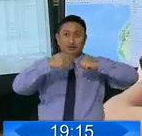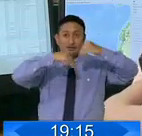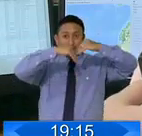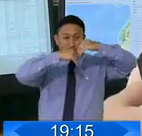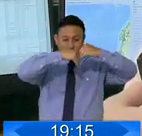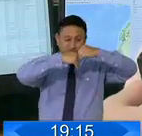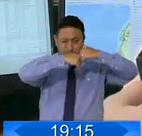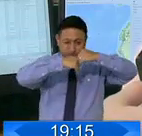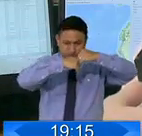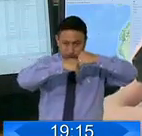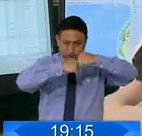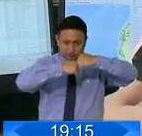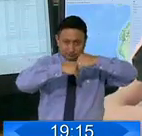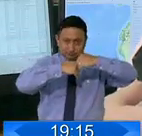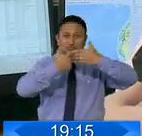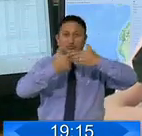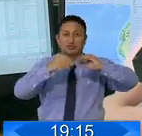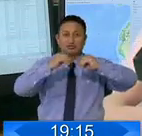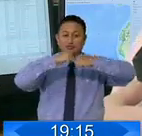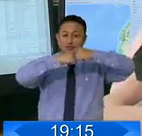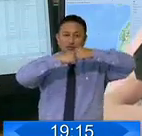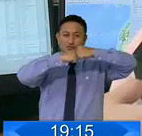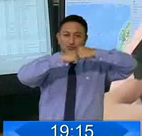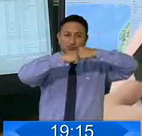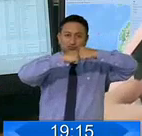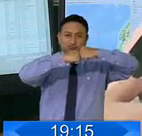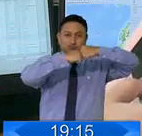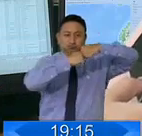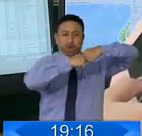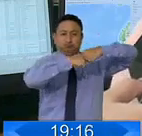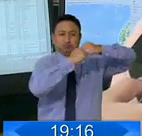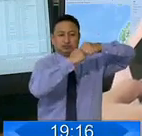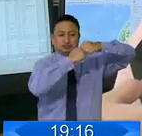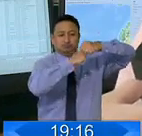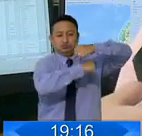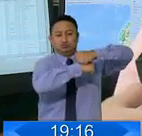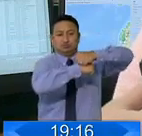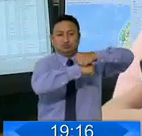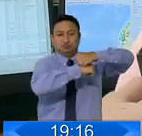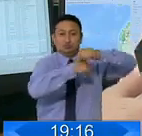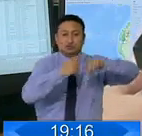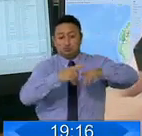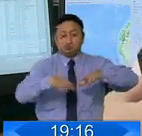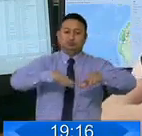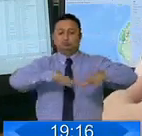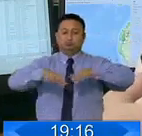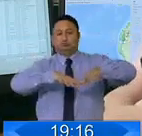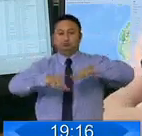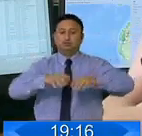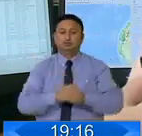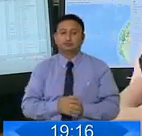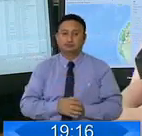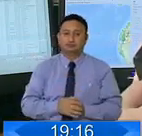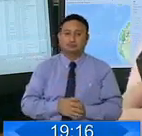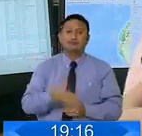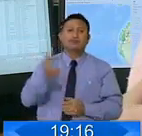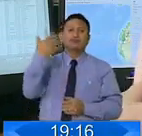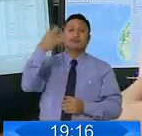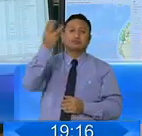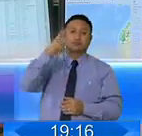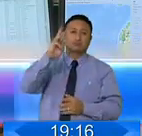placa bajo la otra. Entonces llega un momento en que ya no soportan más, se rompen, y se produjo el sismo del 16 de abril. Y en el